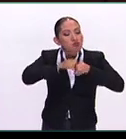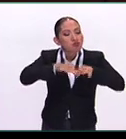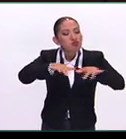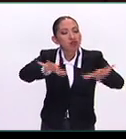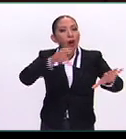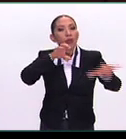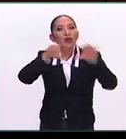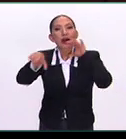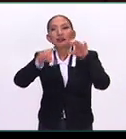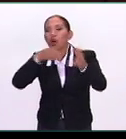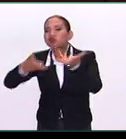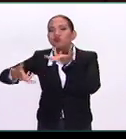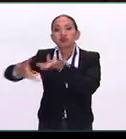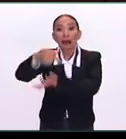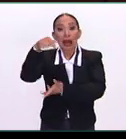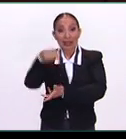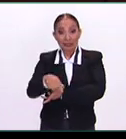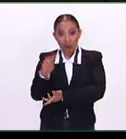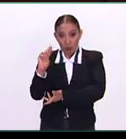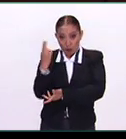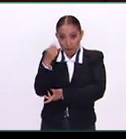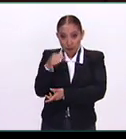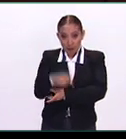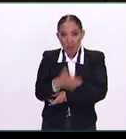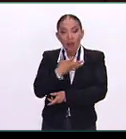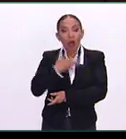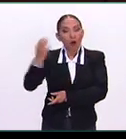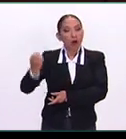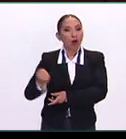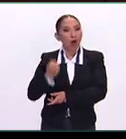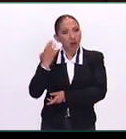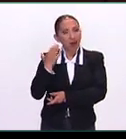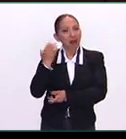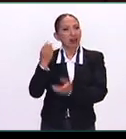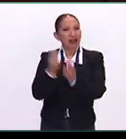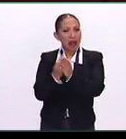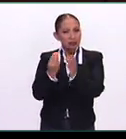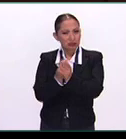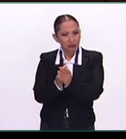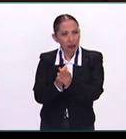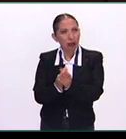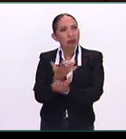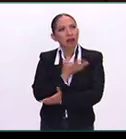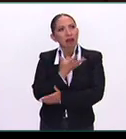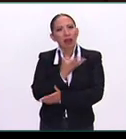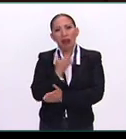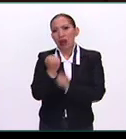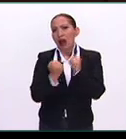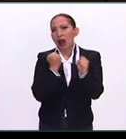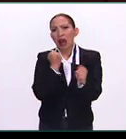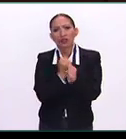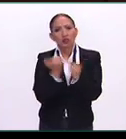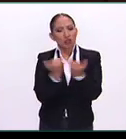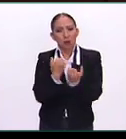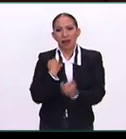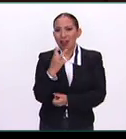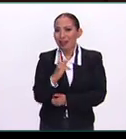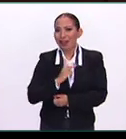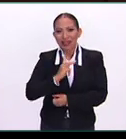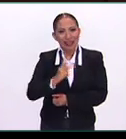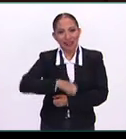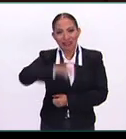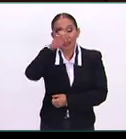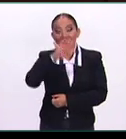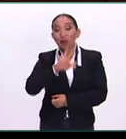comunica. Yo aquí en la universidad tengo un seminario que tiene tantos años como yo en